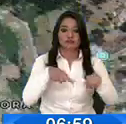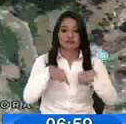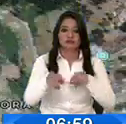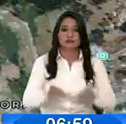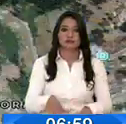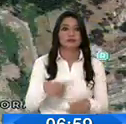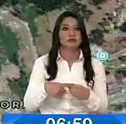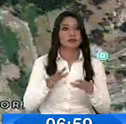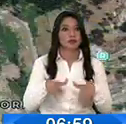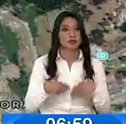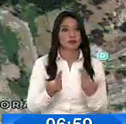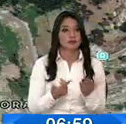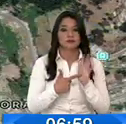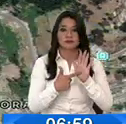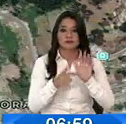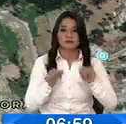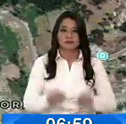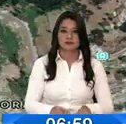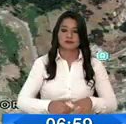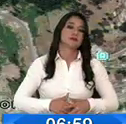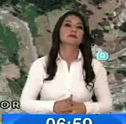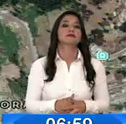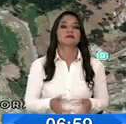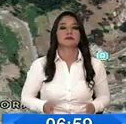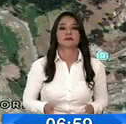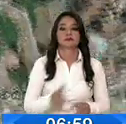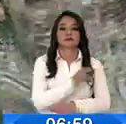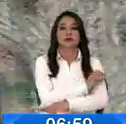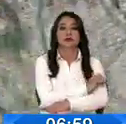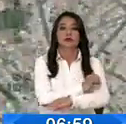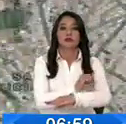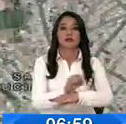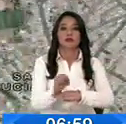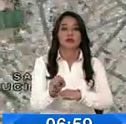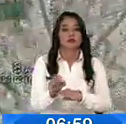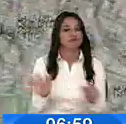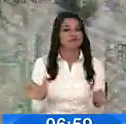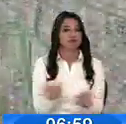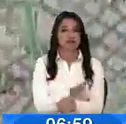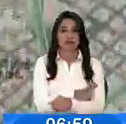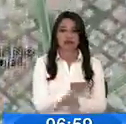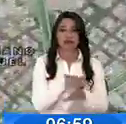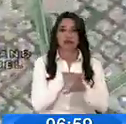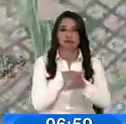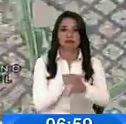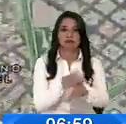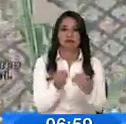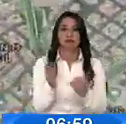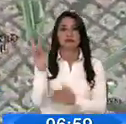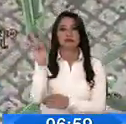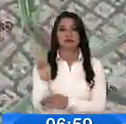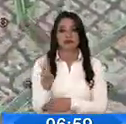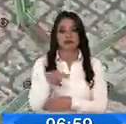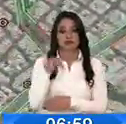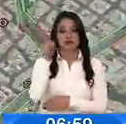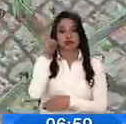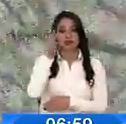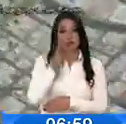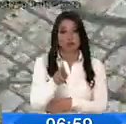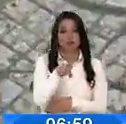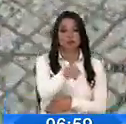tráfico en la ciudad de quito en pantalla podemos ver la vida occidental que está conflictuado en este día viernes de norte a sur hay